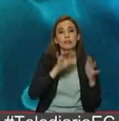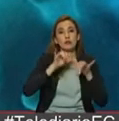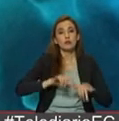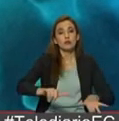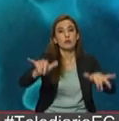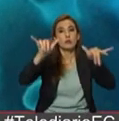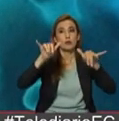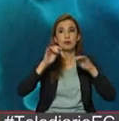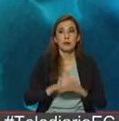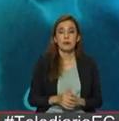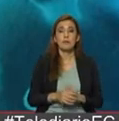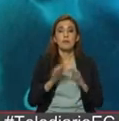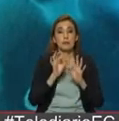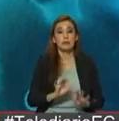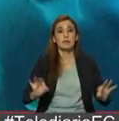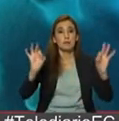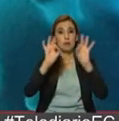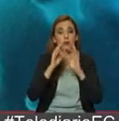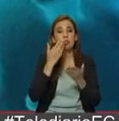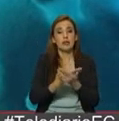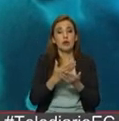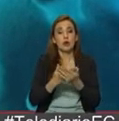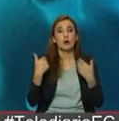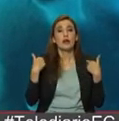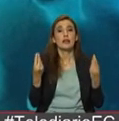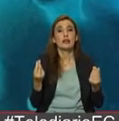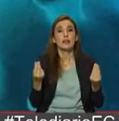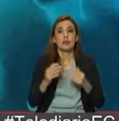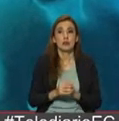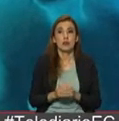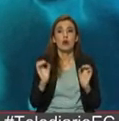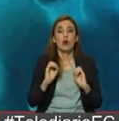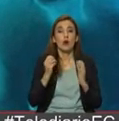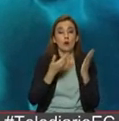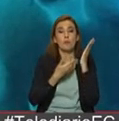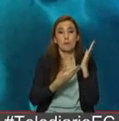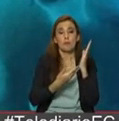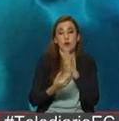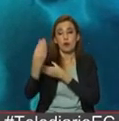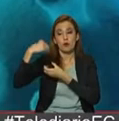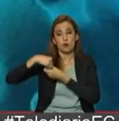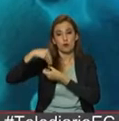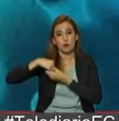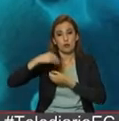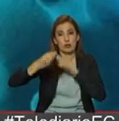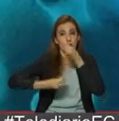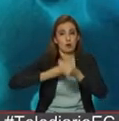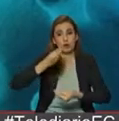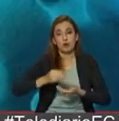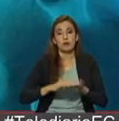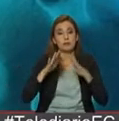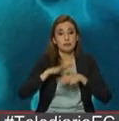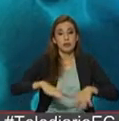8. Recursos claves, ¿con qué cuento? 9. Modelo de ingresos, los recursos que tengo. Consolidar una